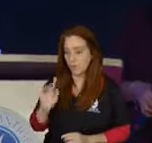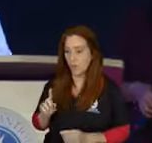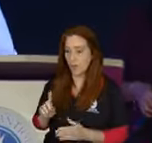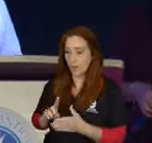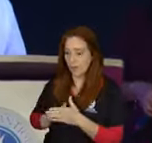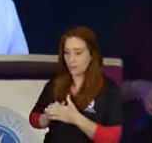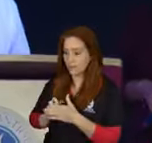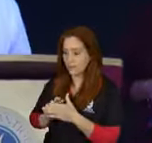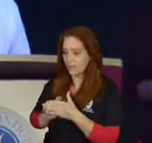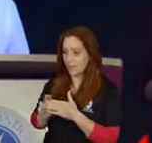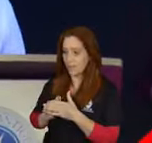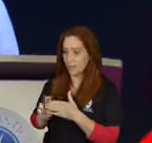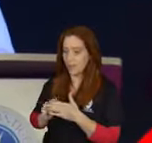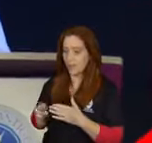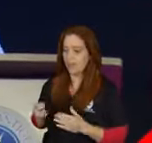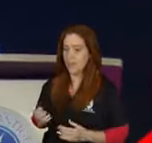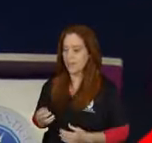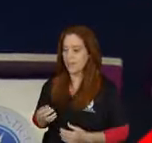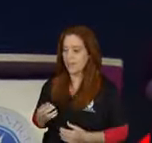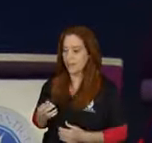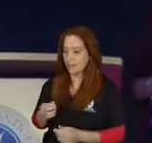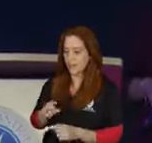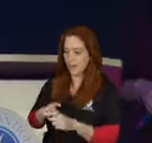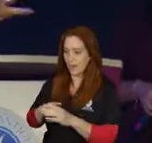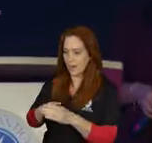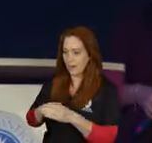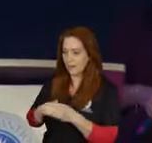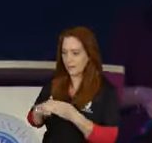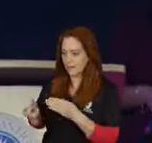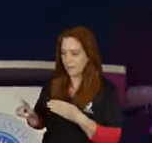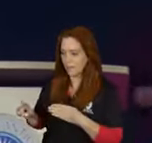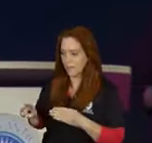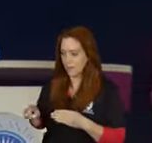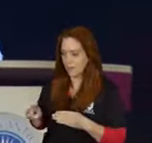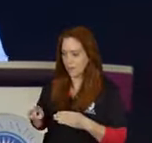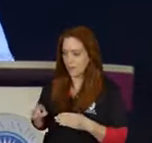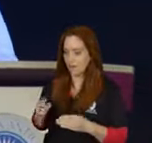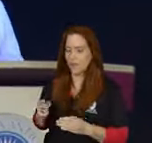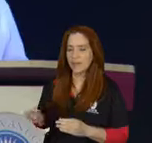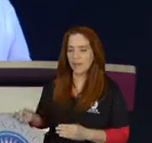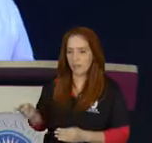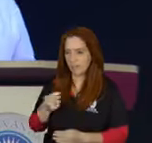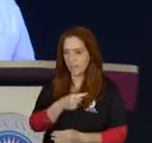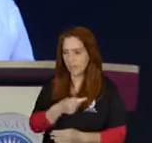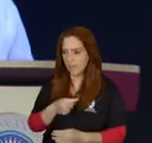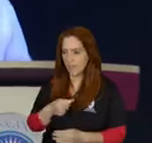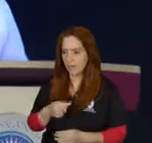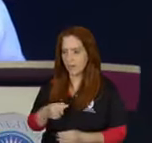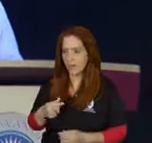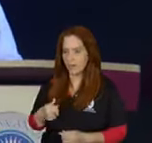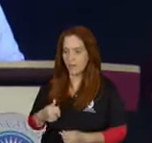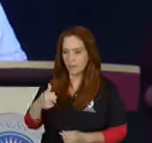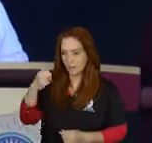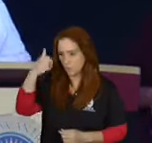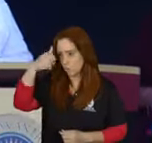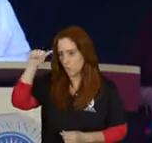Rivera. Va a estar con nosotros, yo voy a estar aquí, va a estar muy bien, muy lindo. Y no